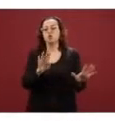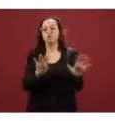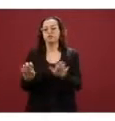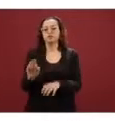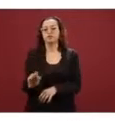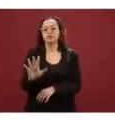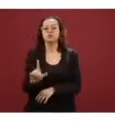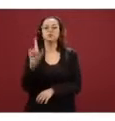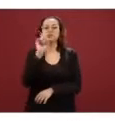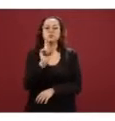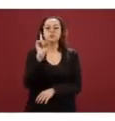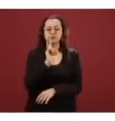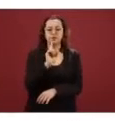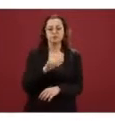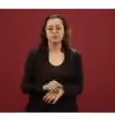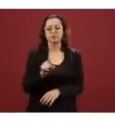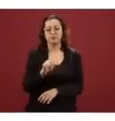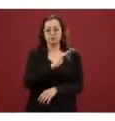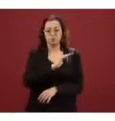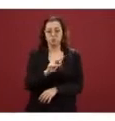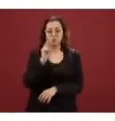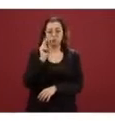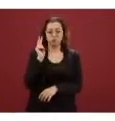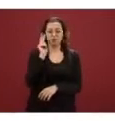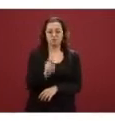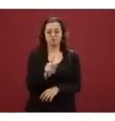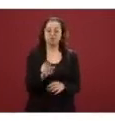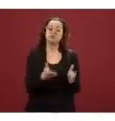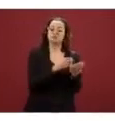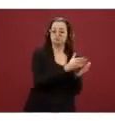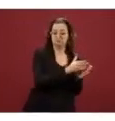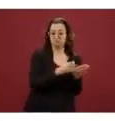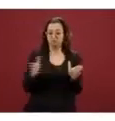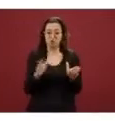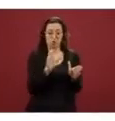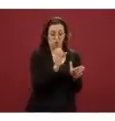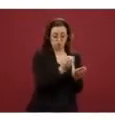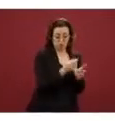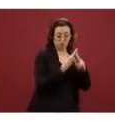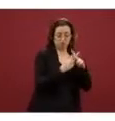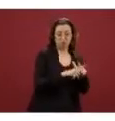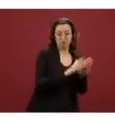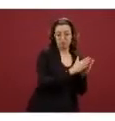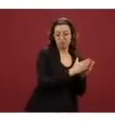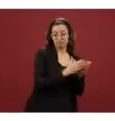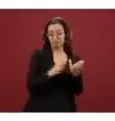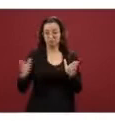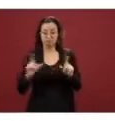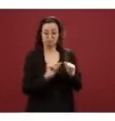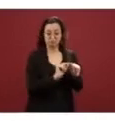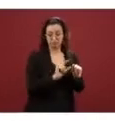985 mujeres. Aquí ustedes podrán observar esta gráfica de crecimiento de la mano de obra. Esto nos permite